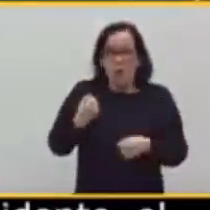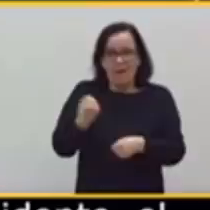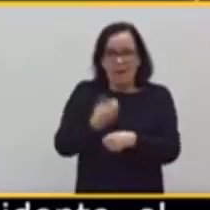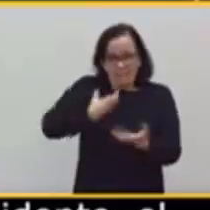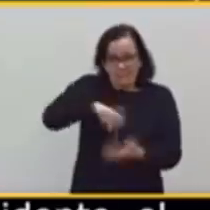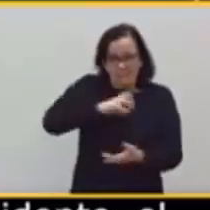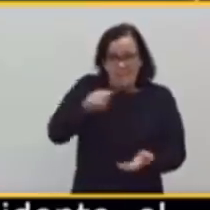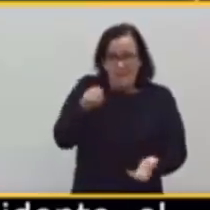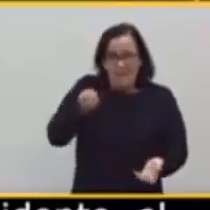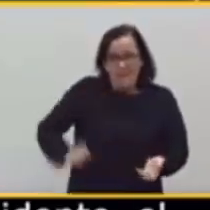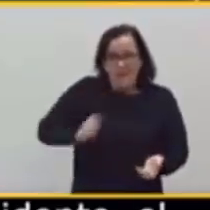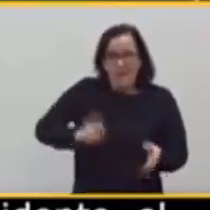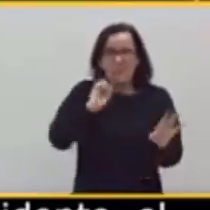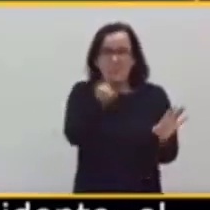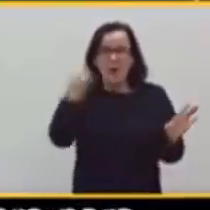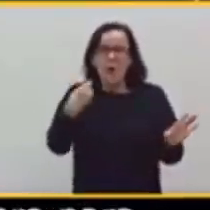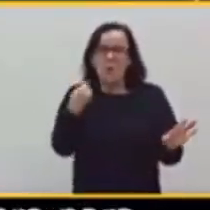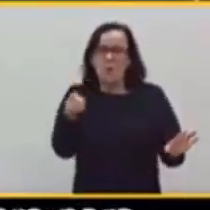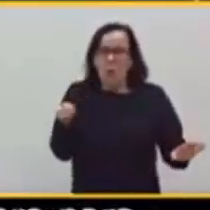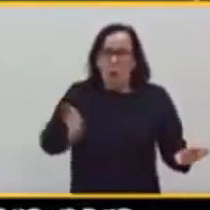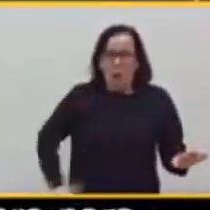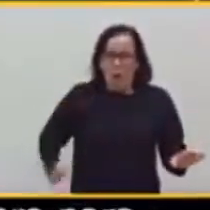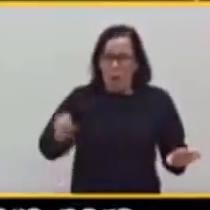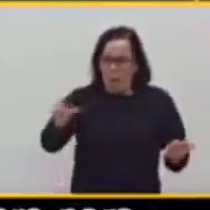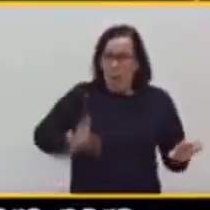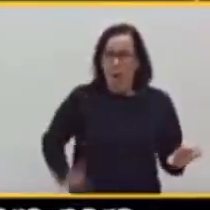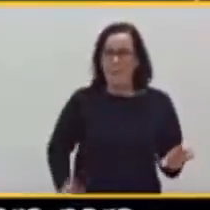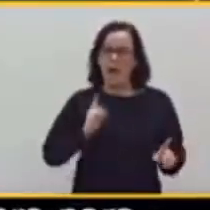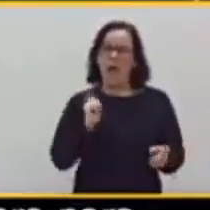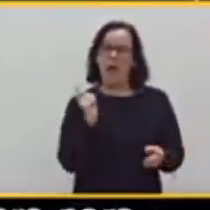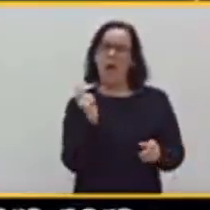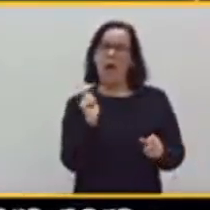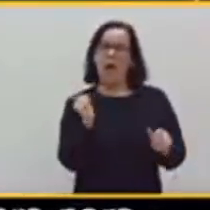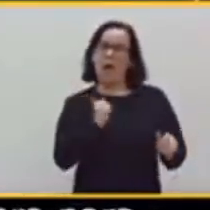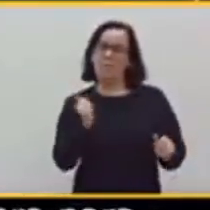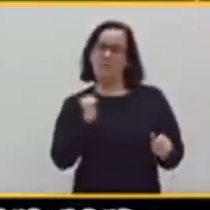sueldazo para fabricar chiringuitos para atacar la democracia española.